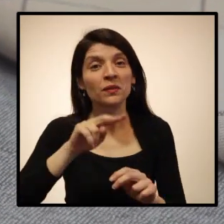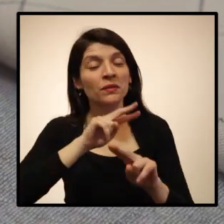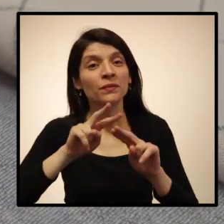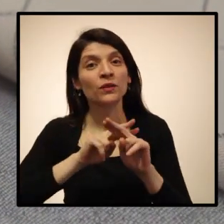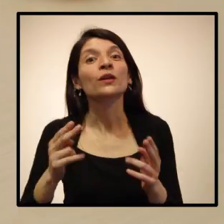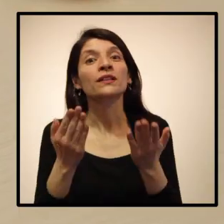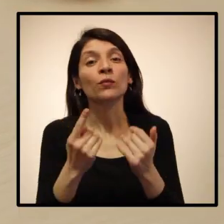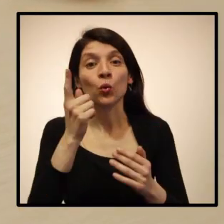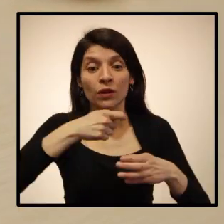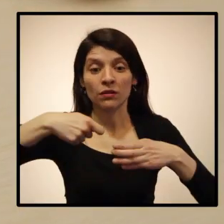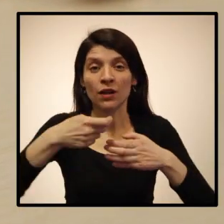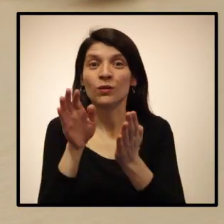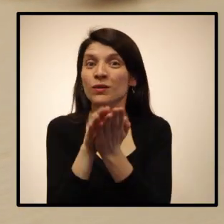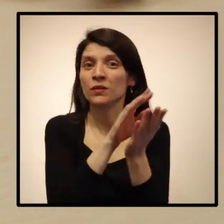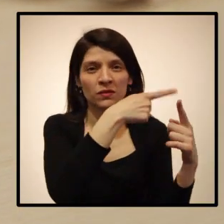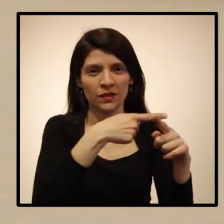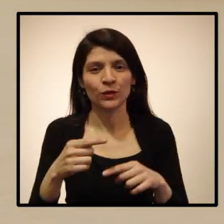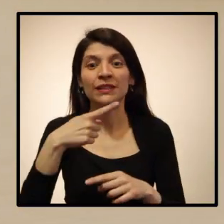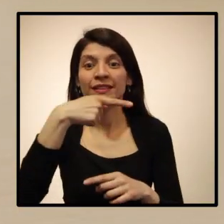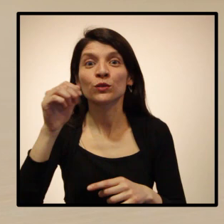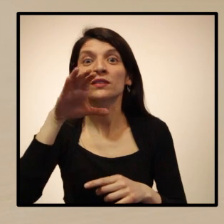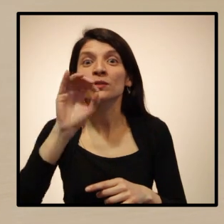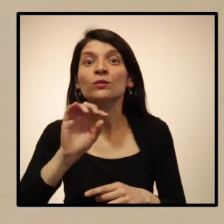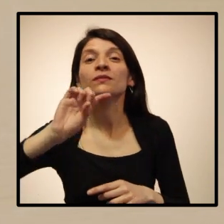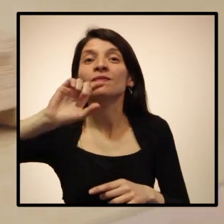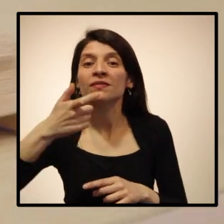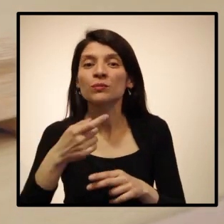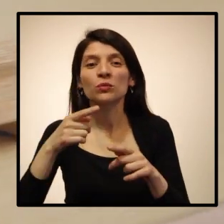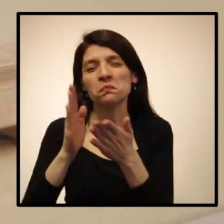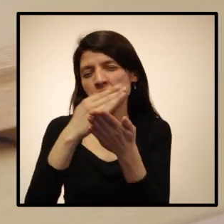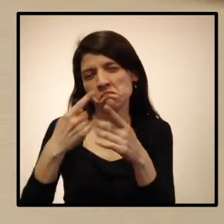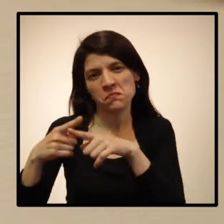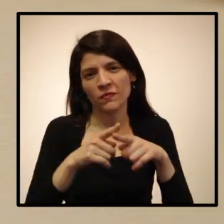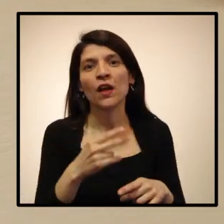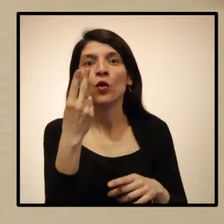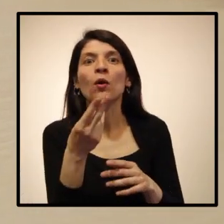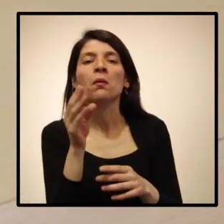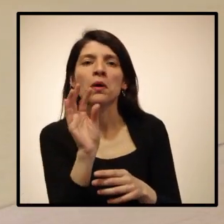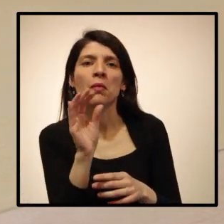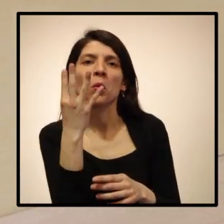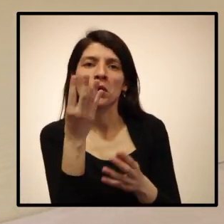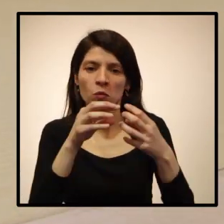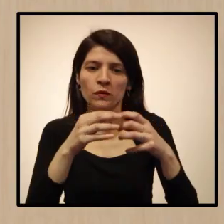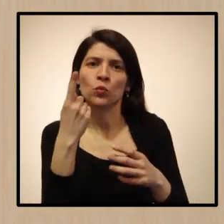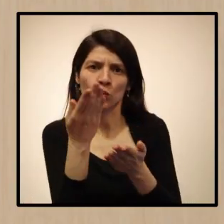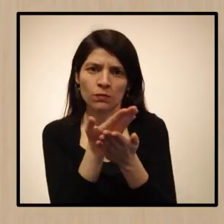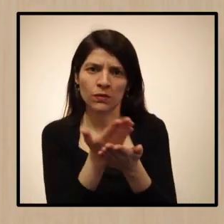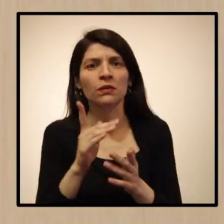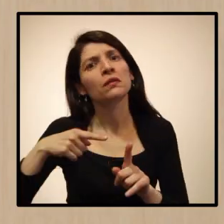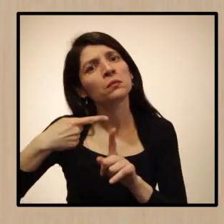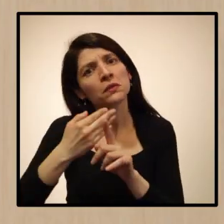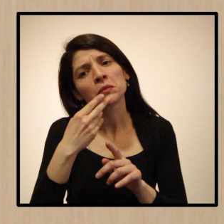preparación necesitamos un tarro de mariscos surtidos, 150 gramos de sofrito, dos papas, cuatro huevos y un tomate. Además